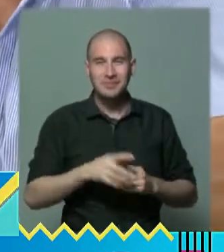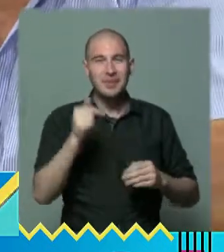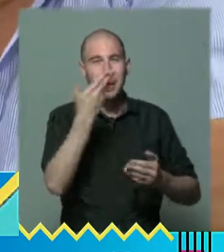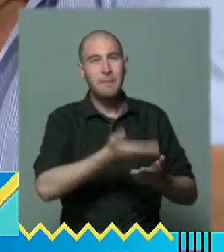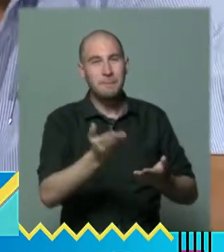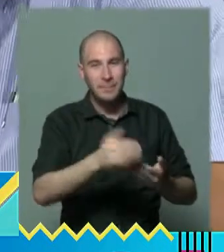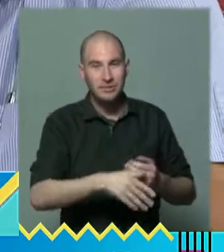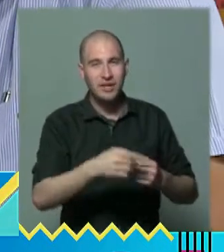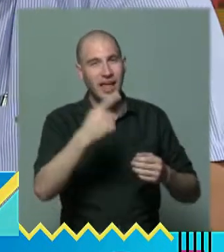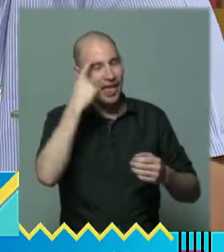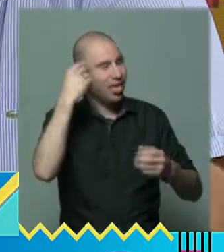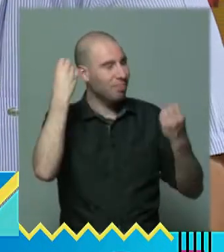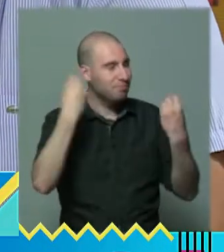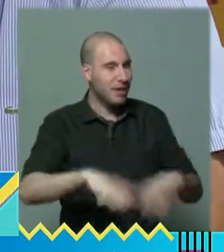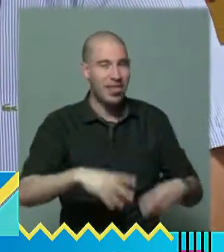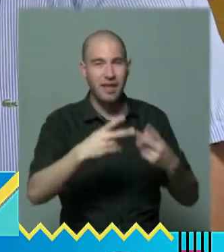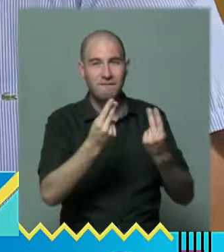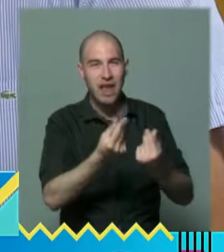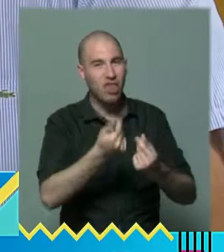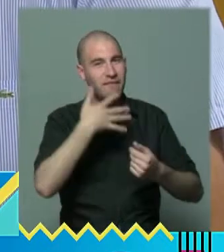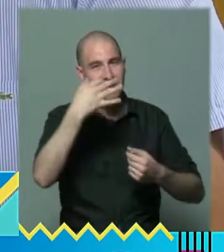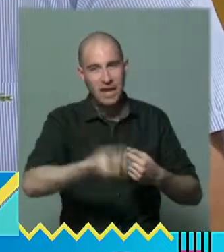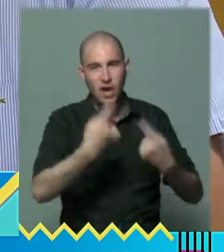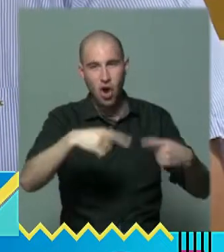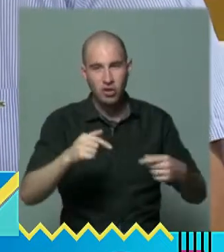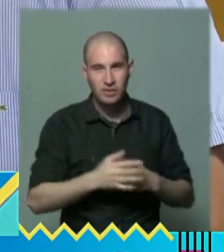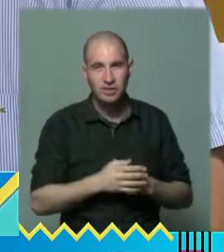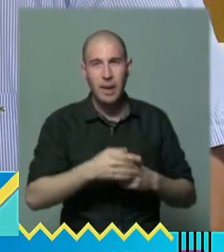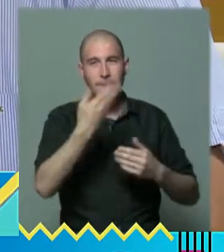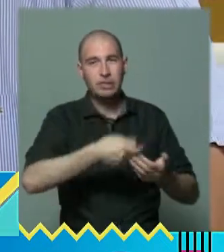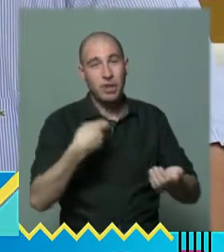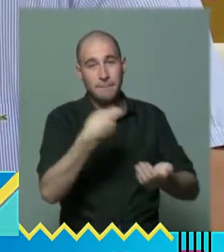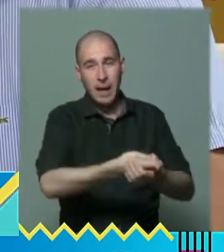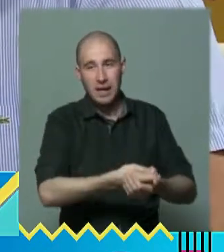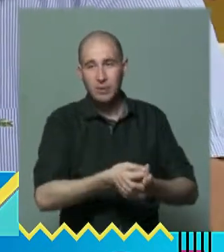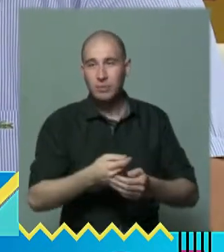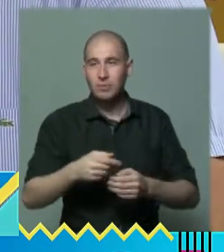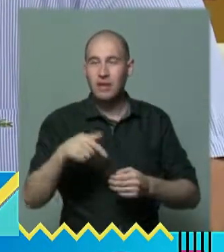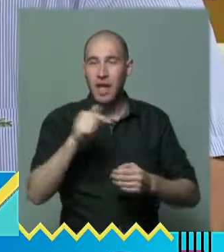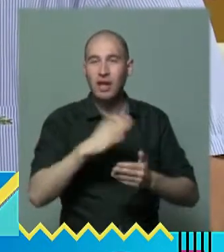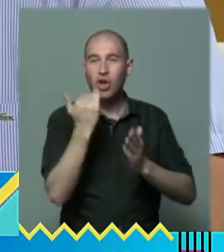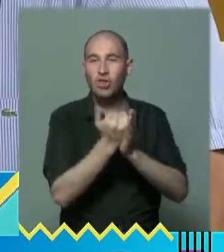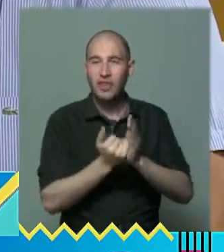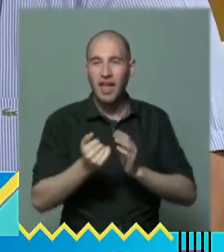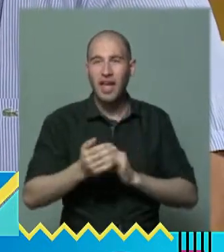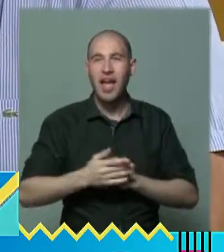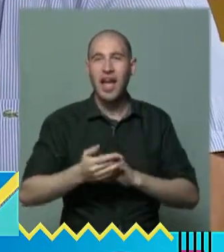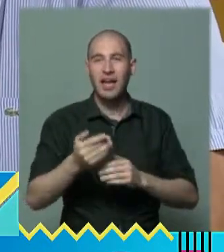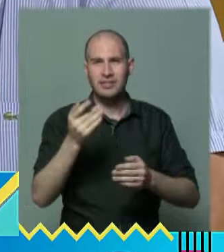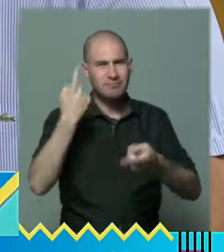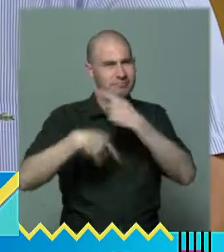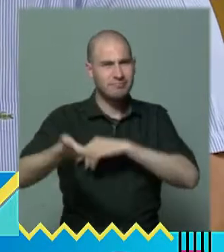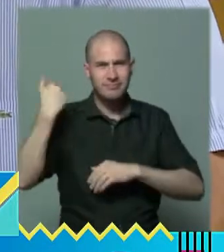La gente perdió el valor relativo de las cosas. Desde la óptica de ustedes. No. Hablamos puntualmente